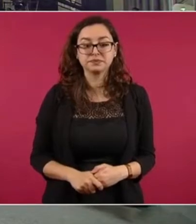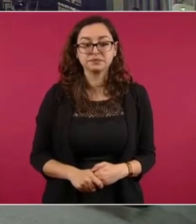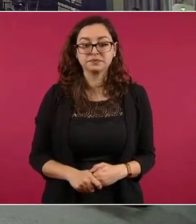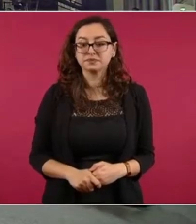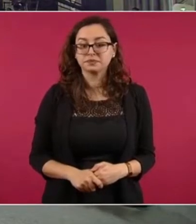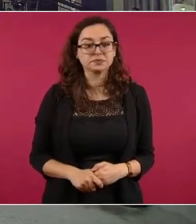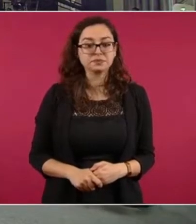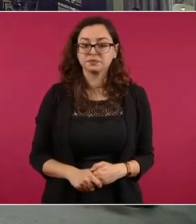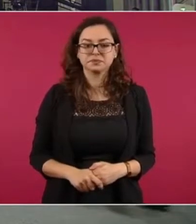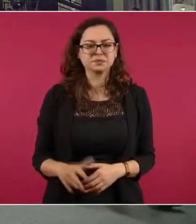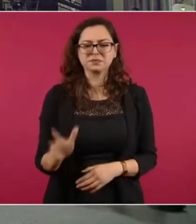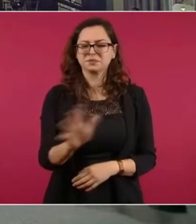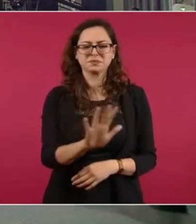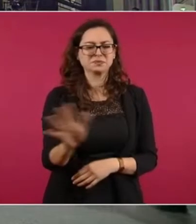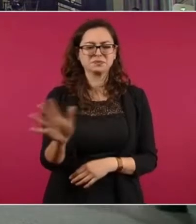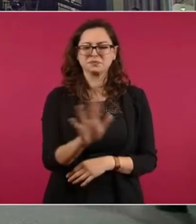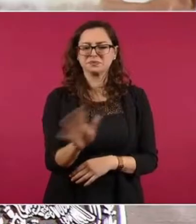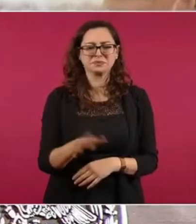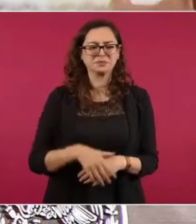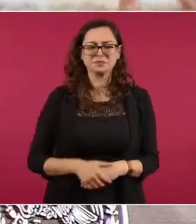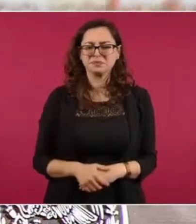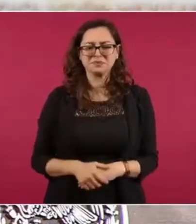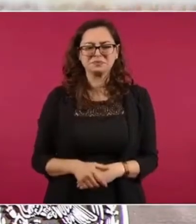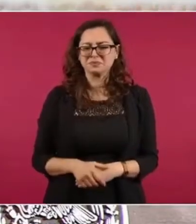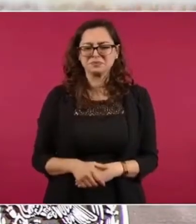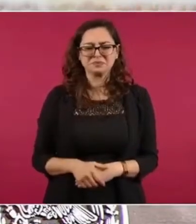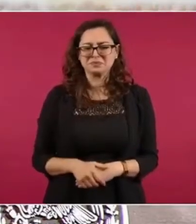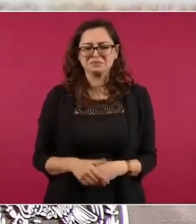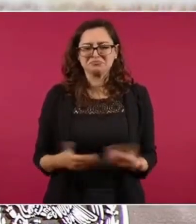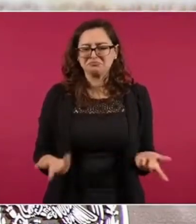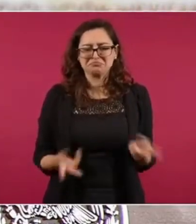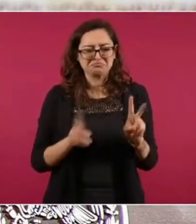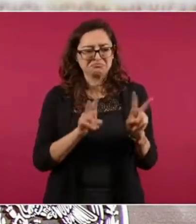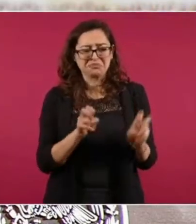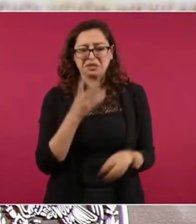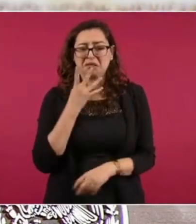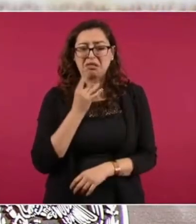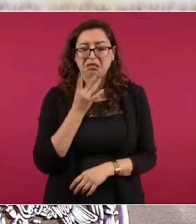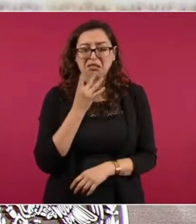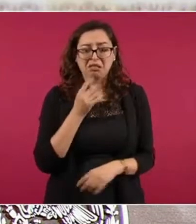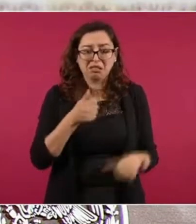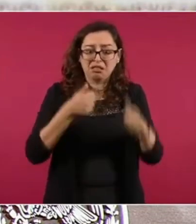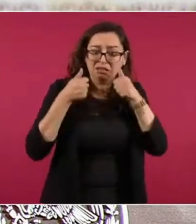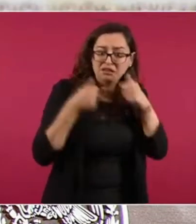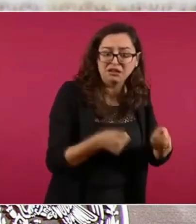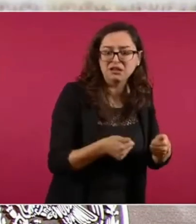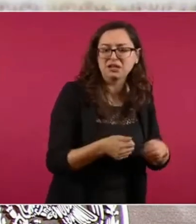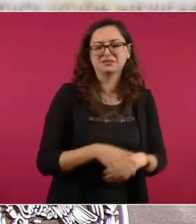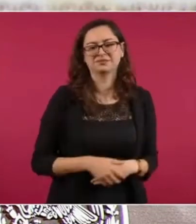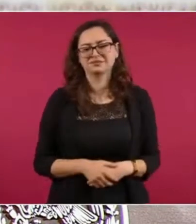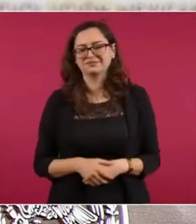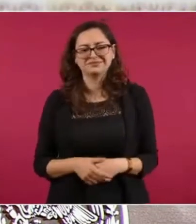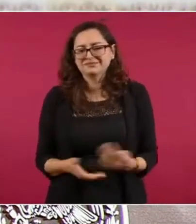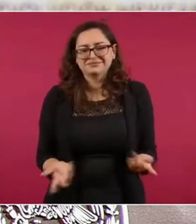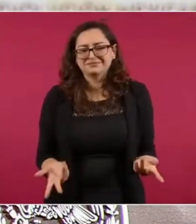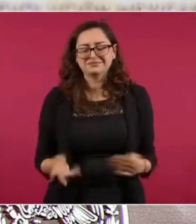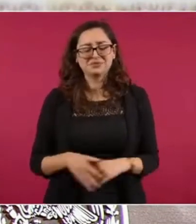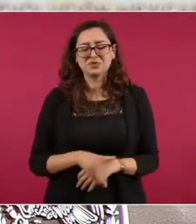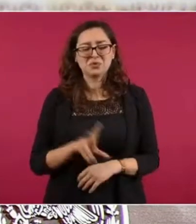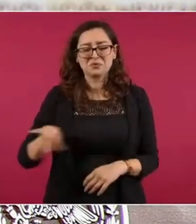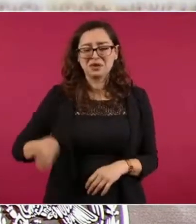No, es hacer grande, ¿sí? Un asunto que no